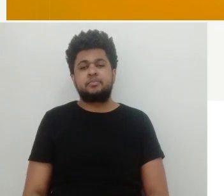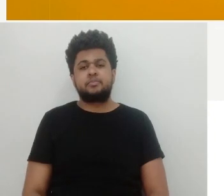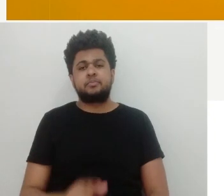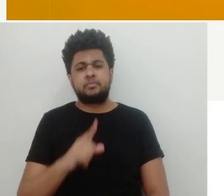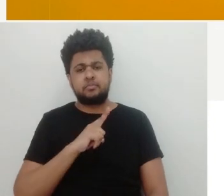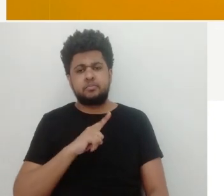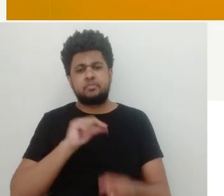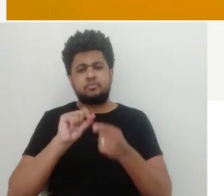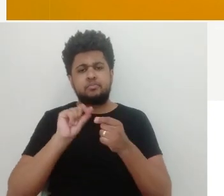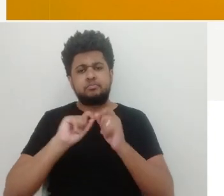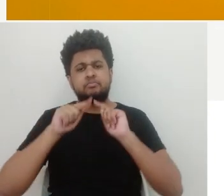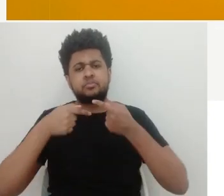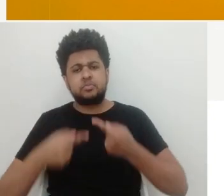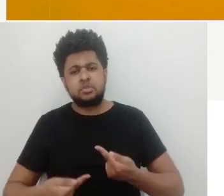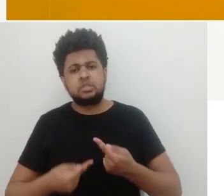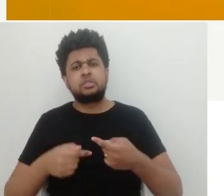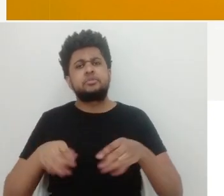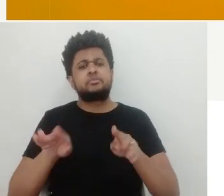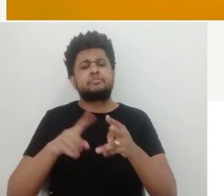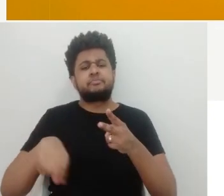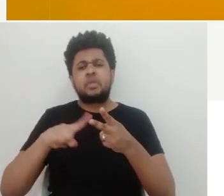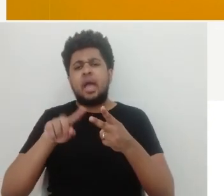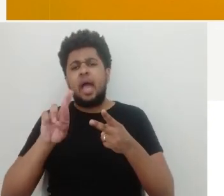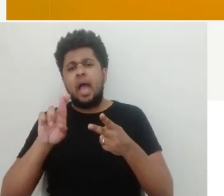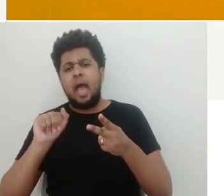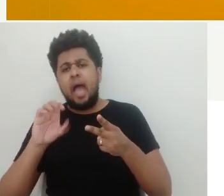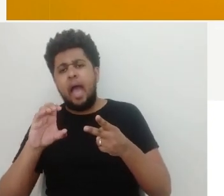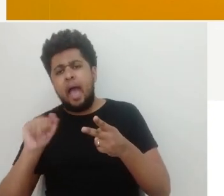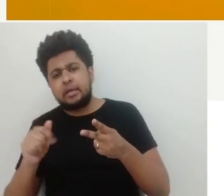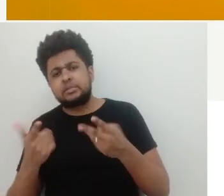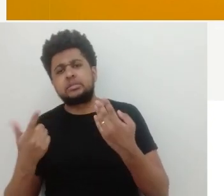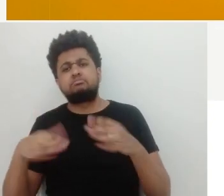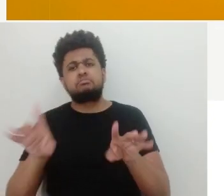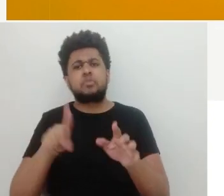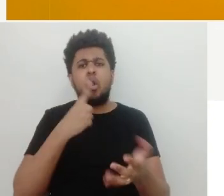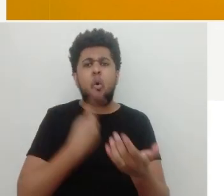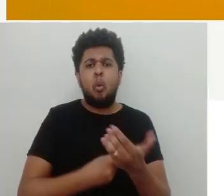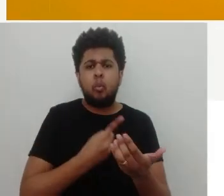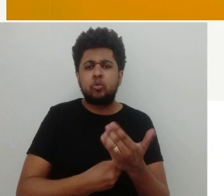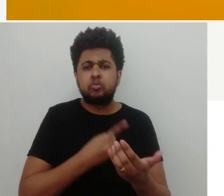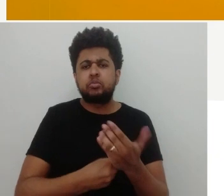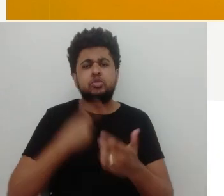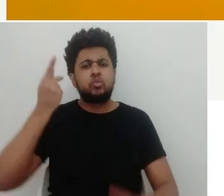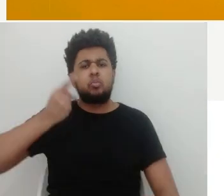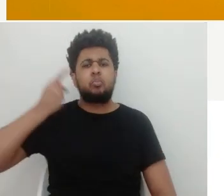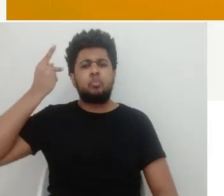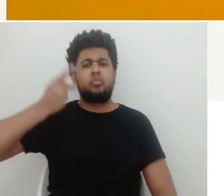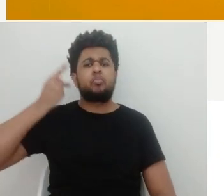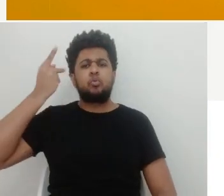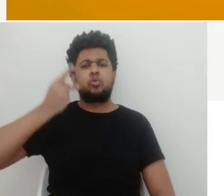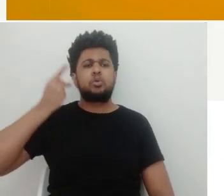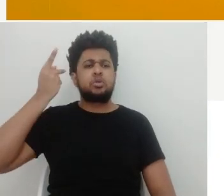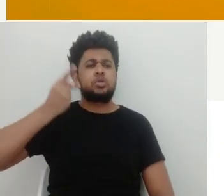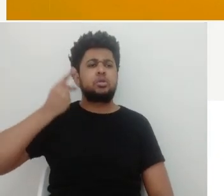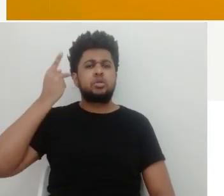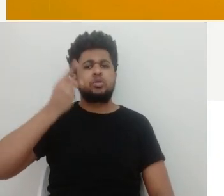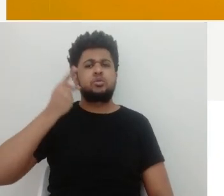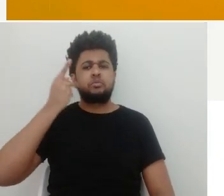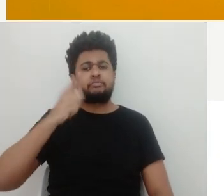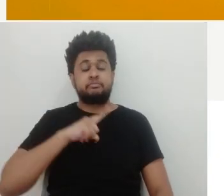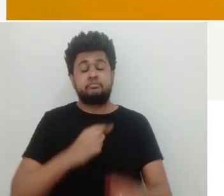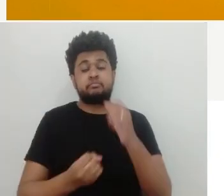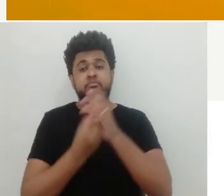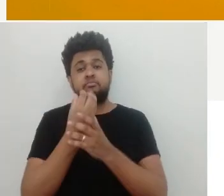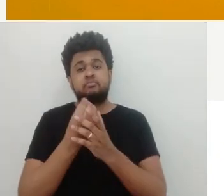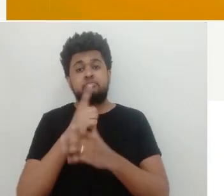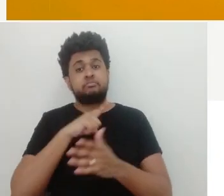El compromiso político de devolver los hallazgos de la investigación y de la reflexión académica en